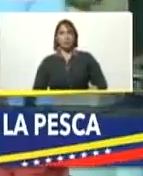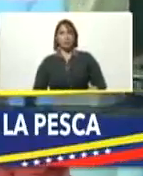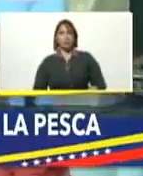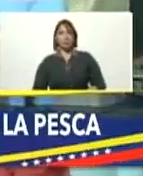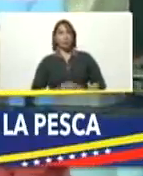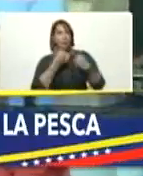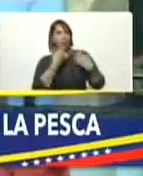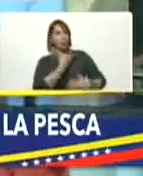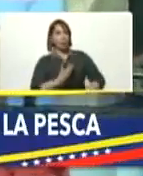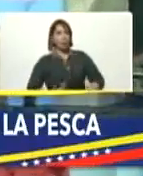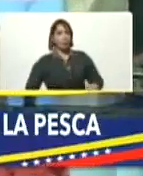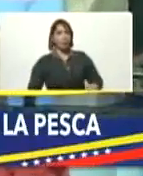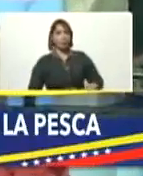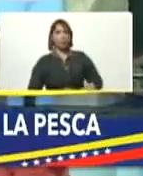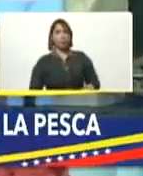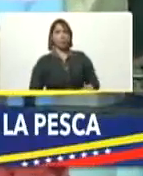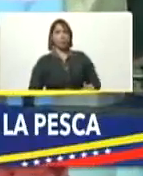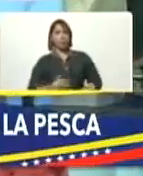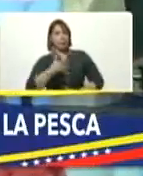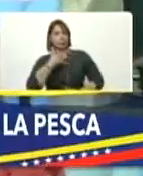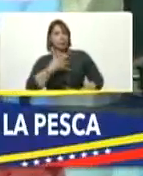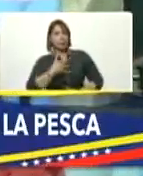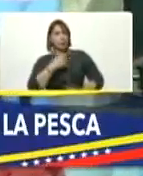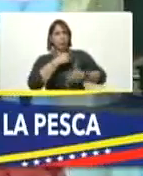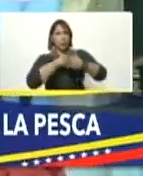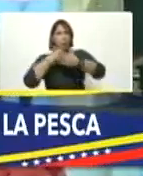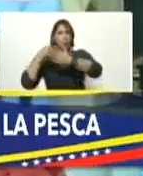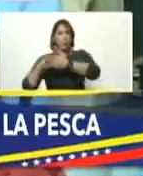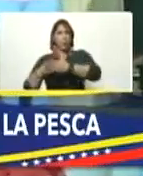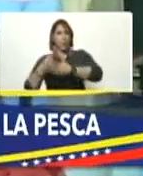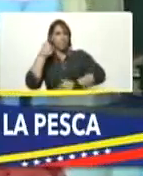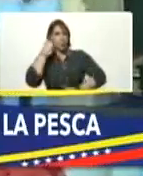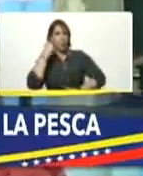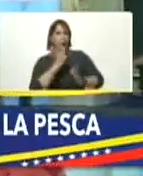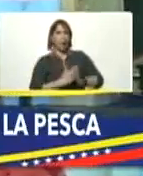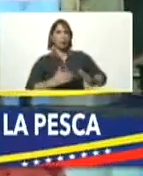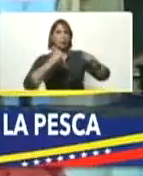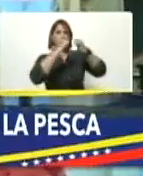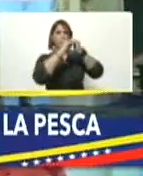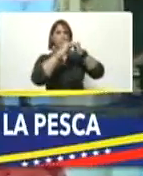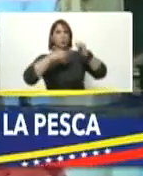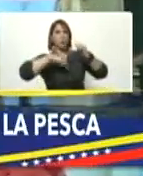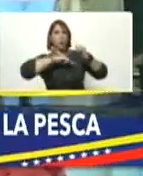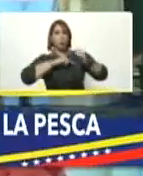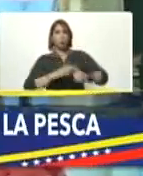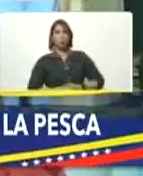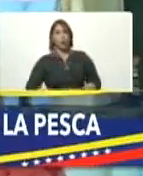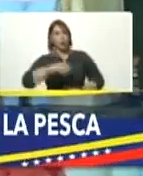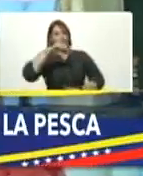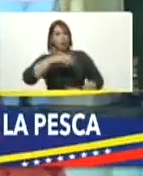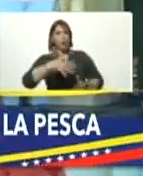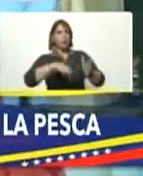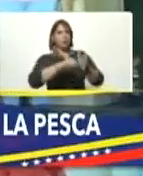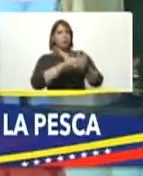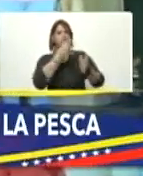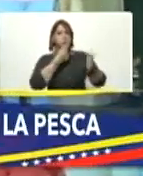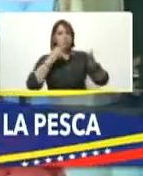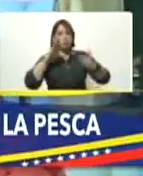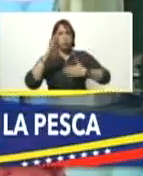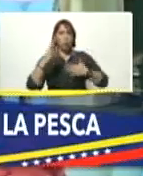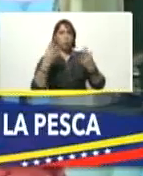Bueno, presidente, este es el sentir y esta es la lucha de las mujeres anzuatiguenses. Nosotros desde aquí ratificar el compromiso